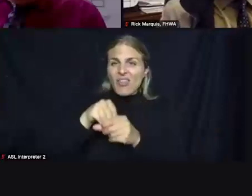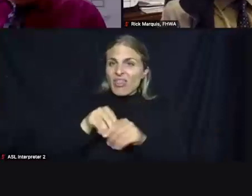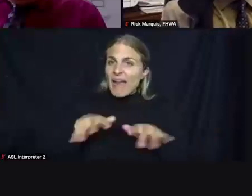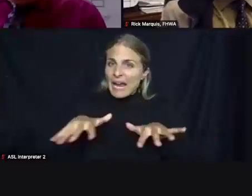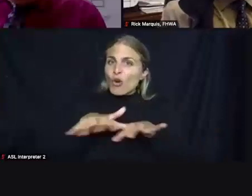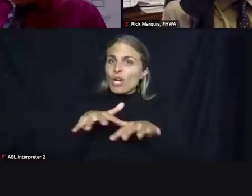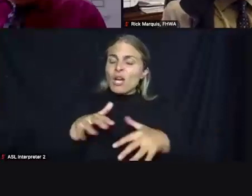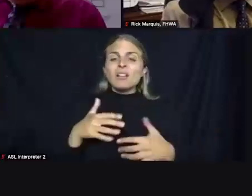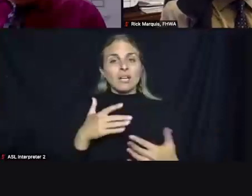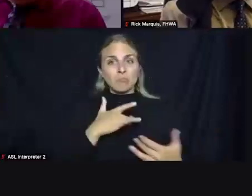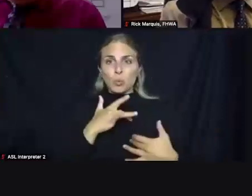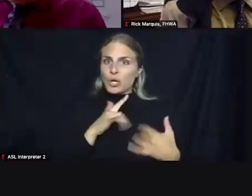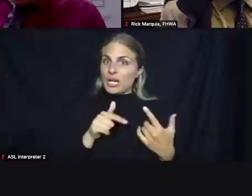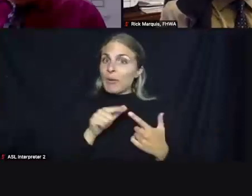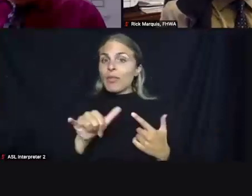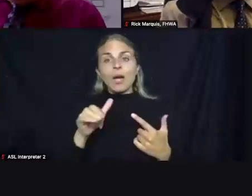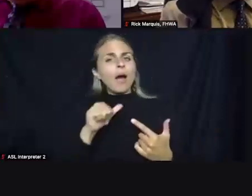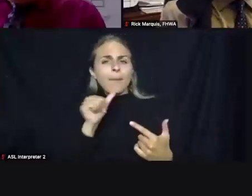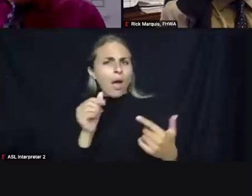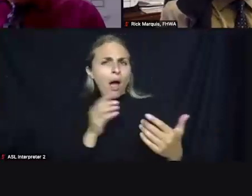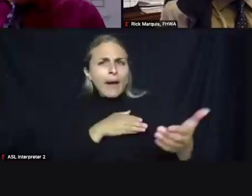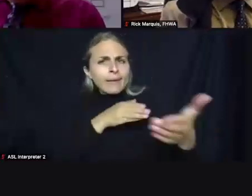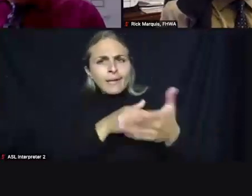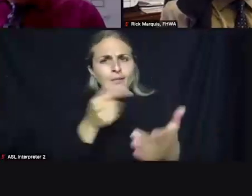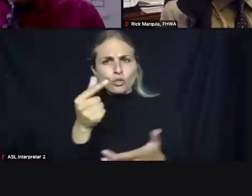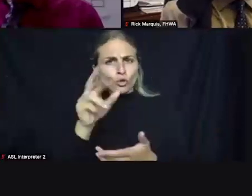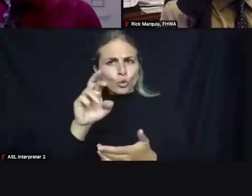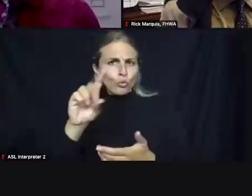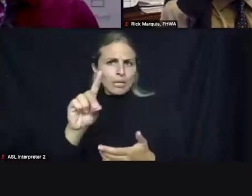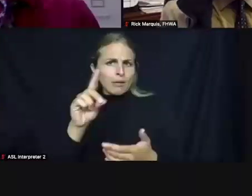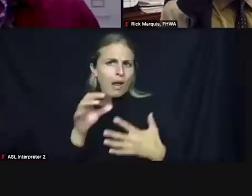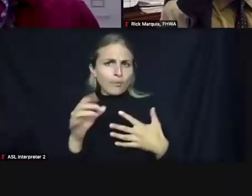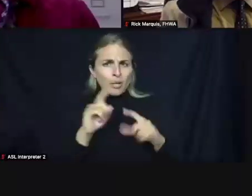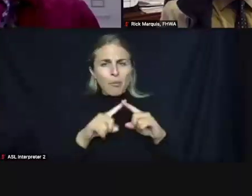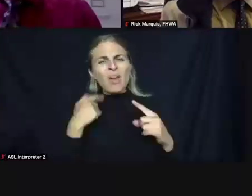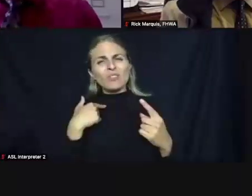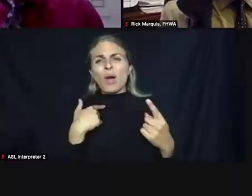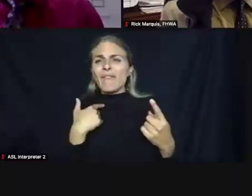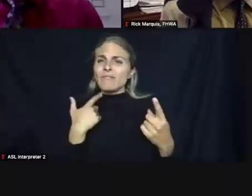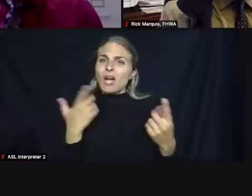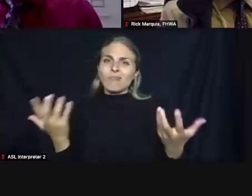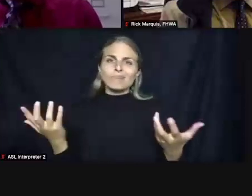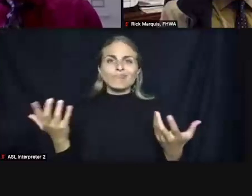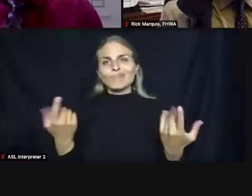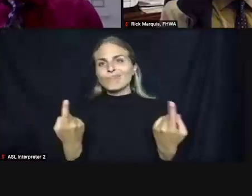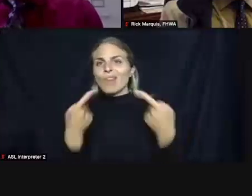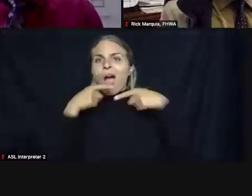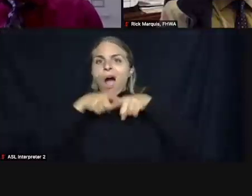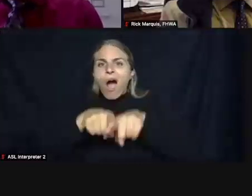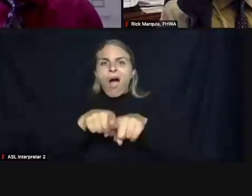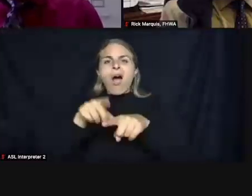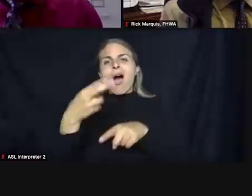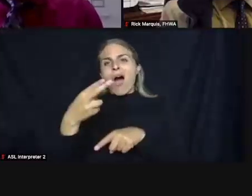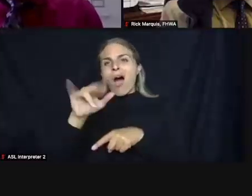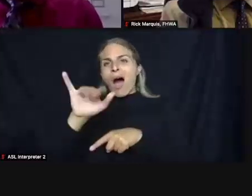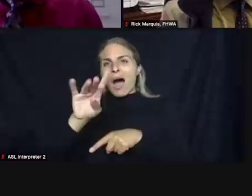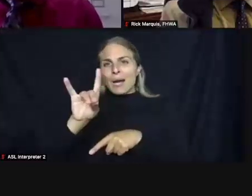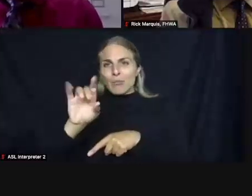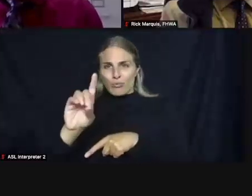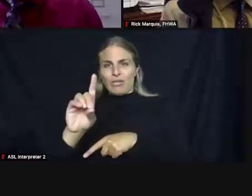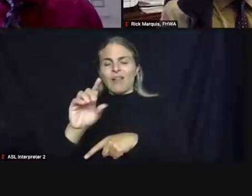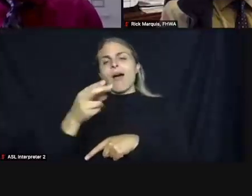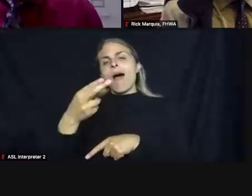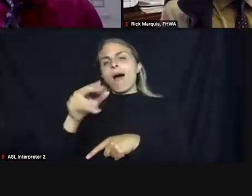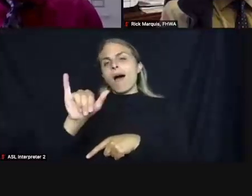todas las emisiones de los autos. No estoy en contra de la red, pero yo creo que debería existir algo